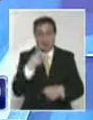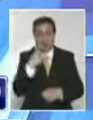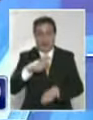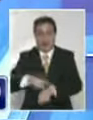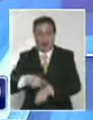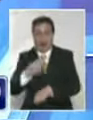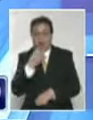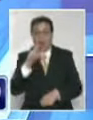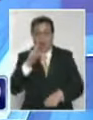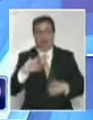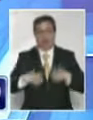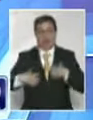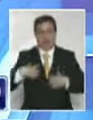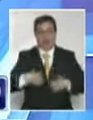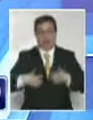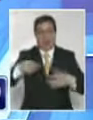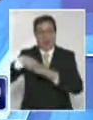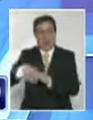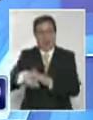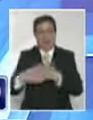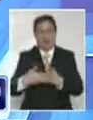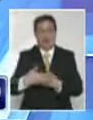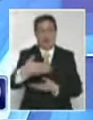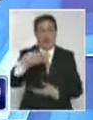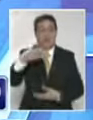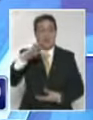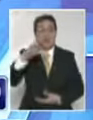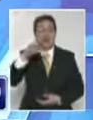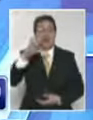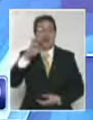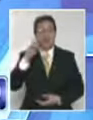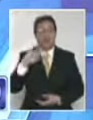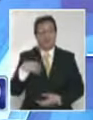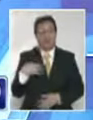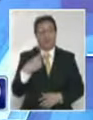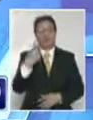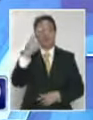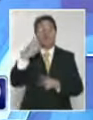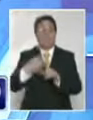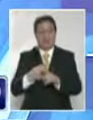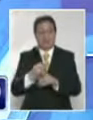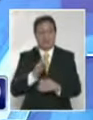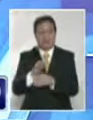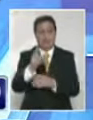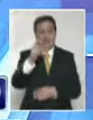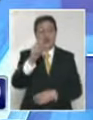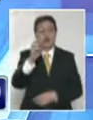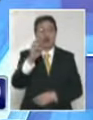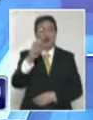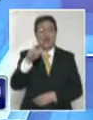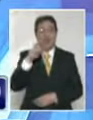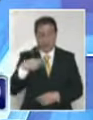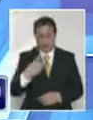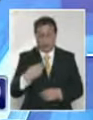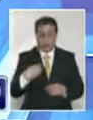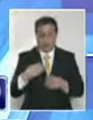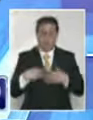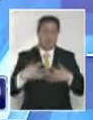había malestar, pero yo tuve... Claro, tuve un mes en crónica, pero me dio espanto de ver